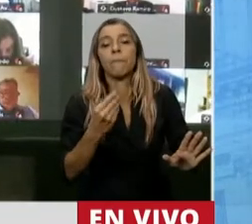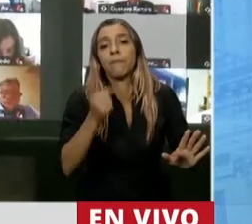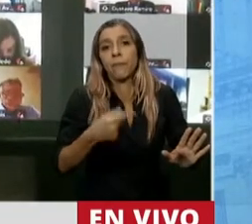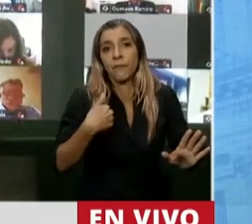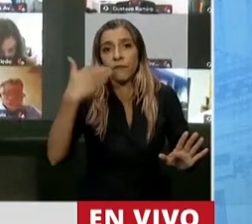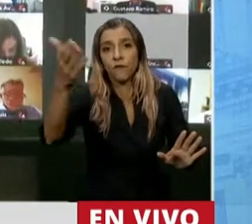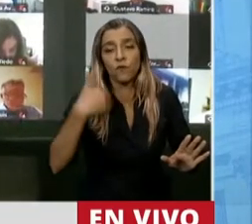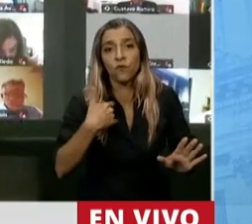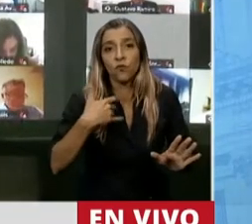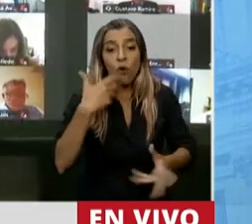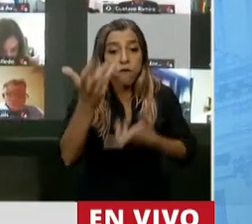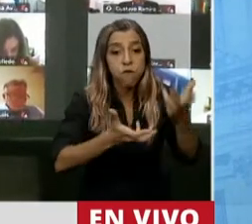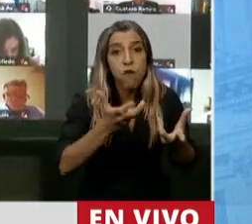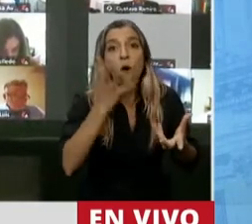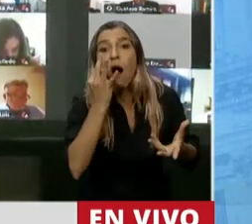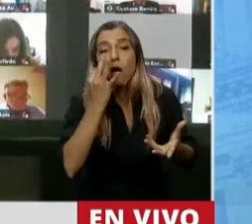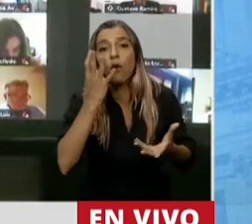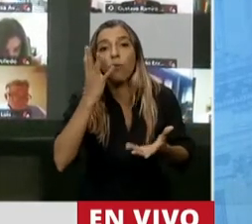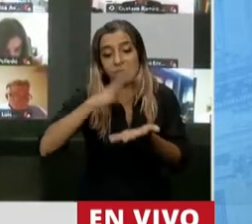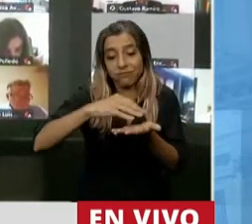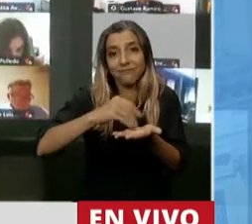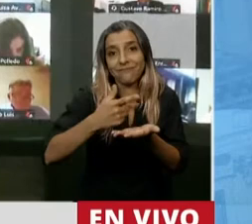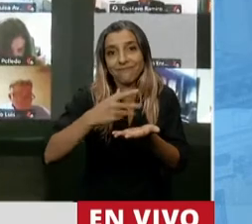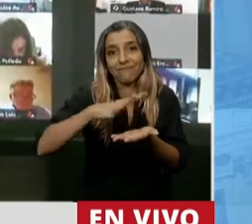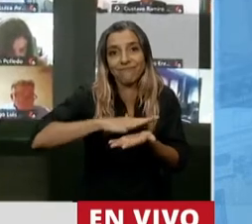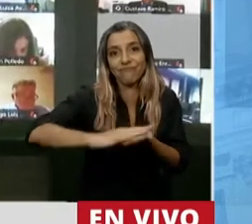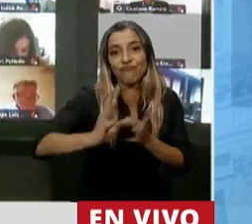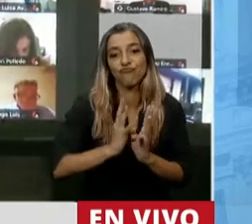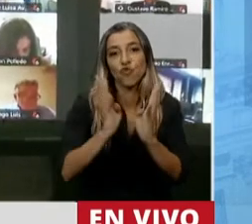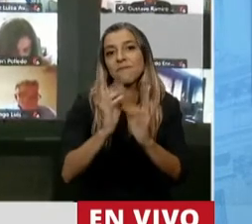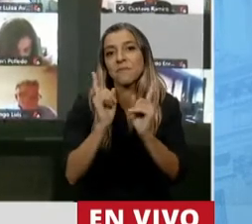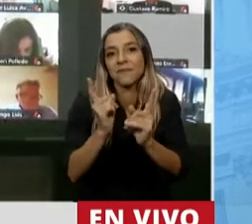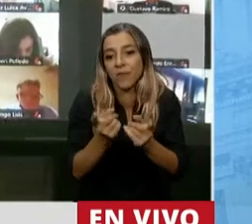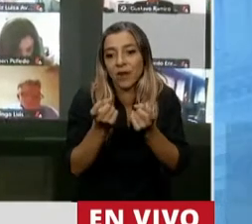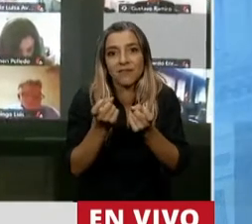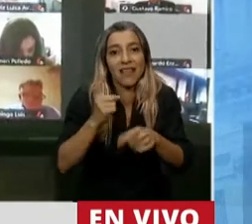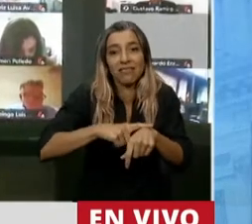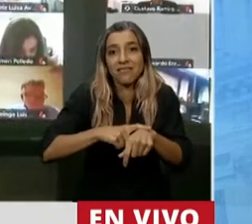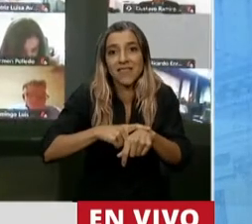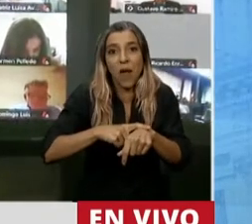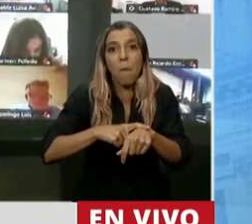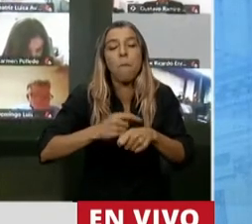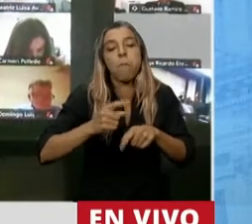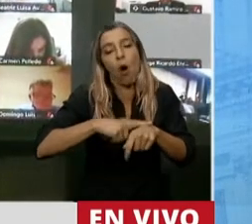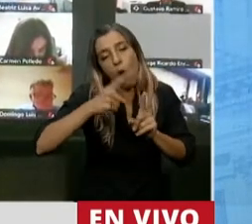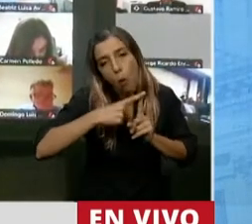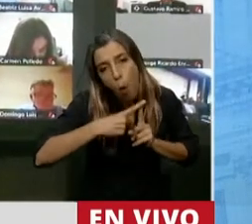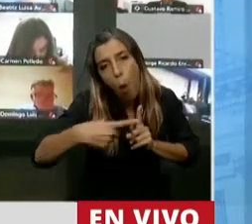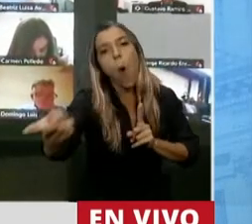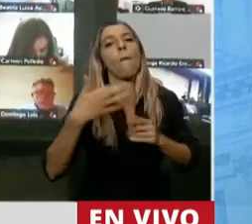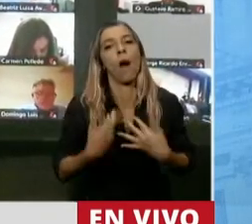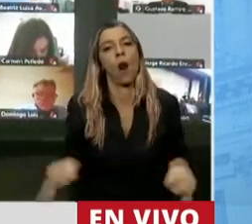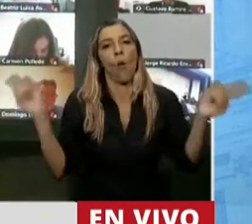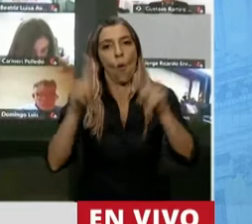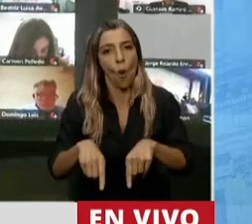dijimos recién, obviamente necesita de más tiempo del que la mente humana pueda llegar a tratar de entender o